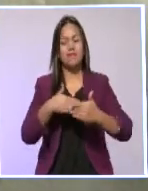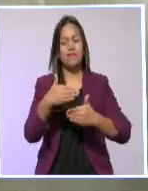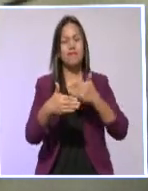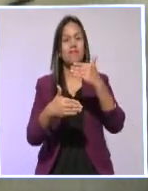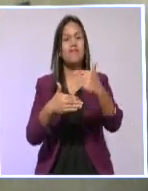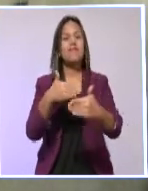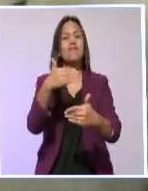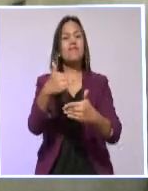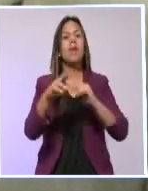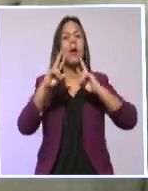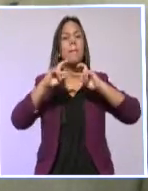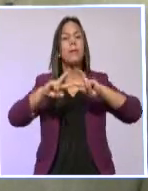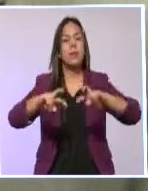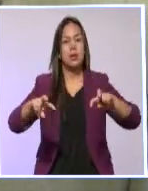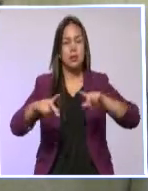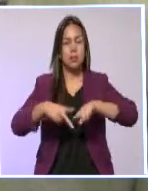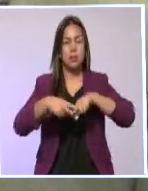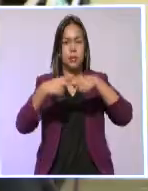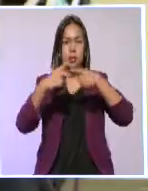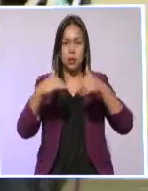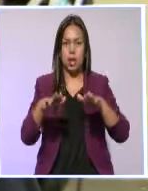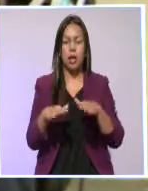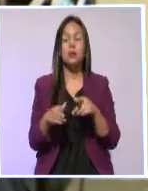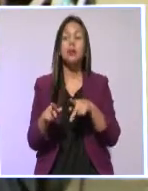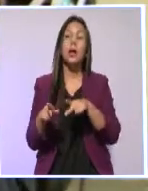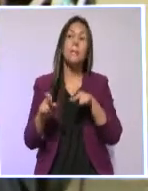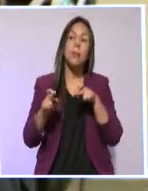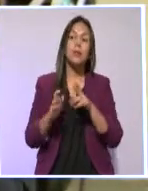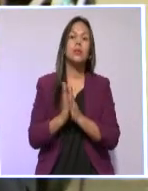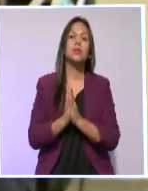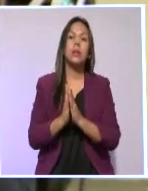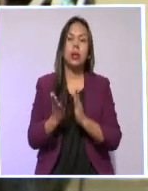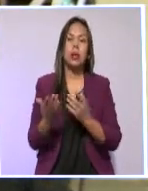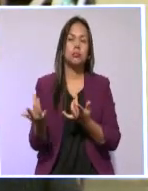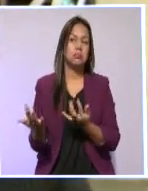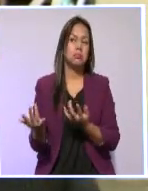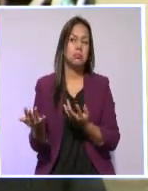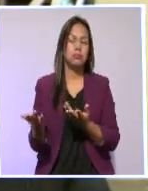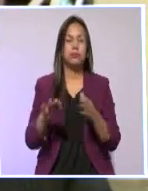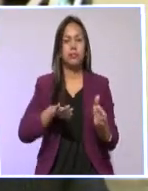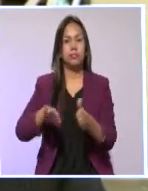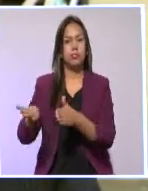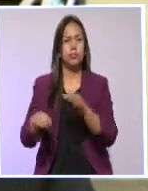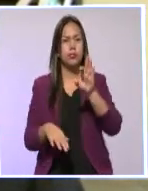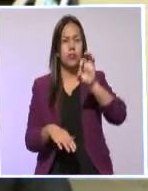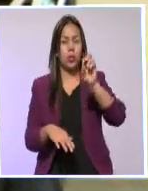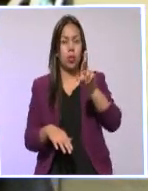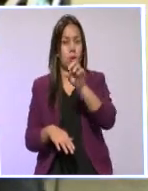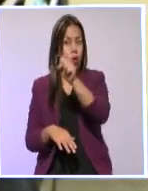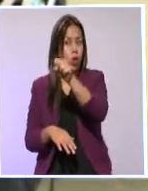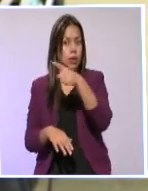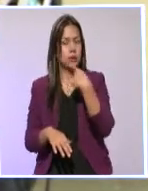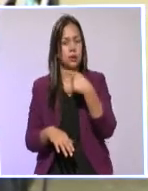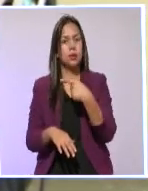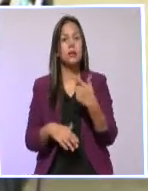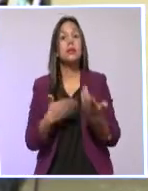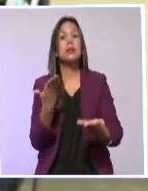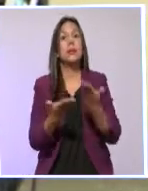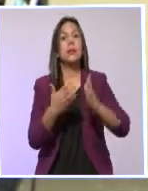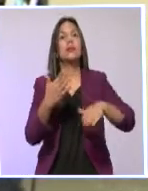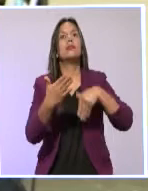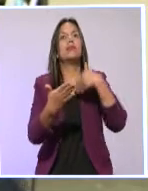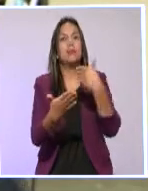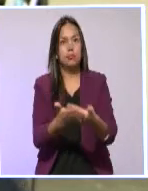que se va a hacer, lo que esperar es el pedido. Al social cristiano Luis Fernando Torres le preocupa que luego puedan llegar más pedidos